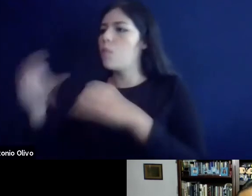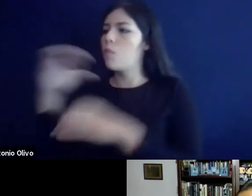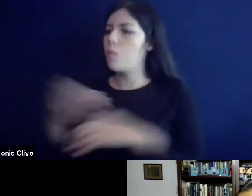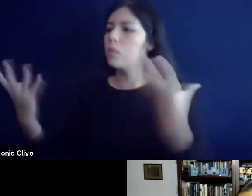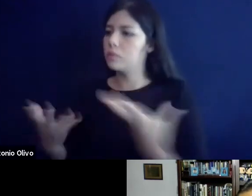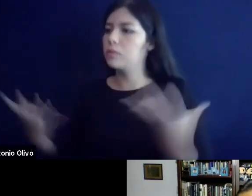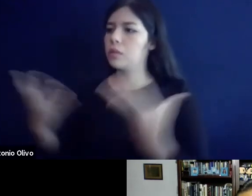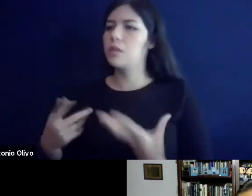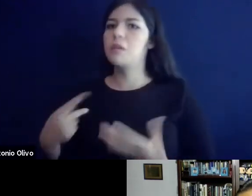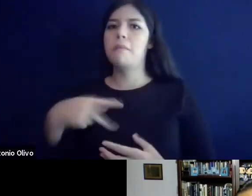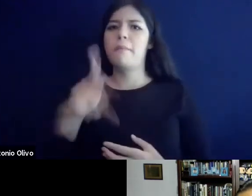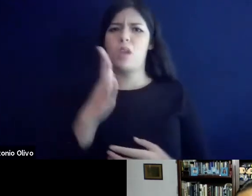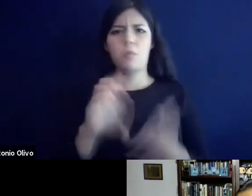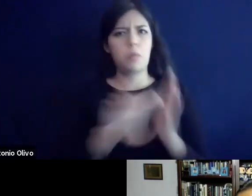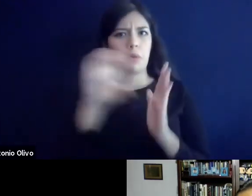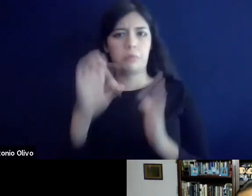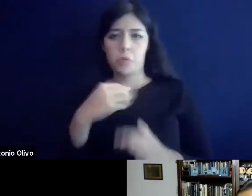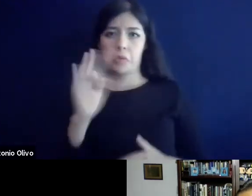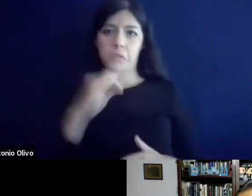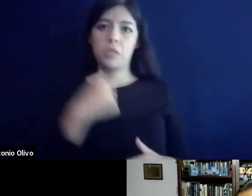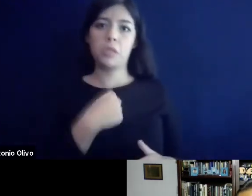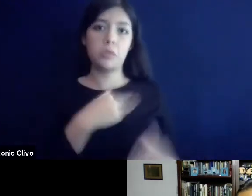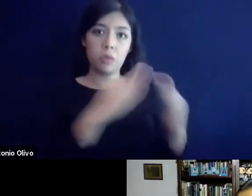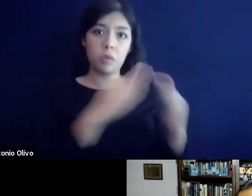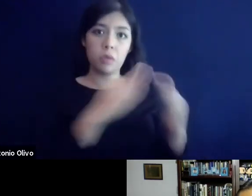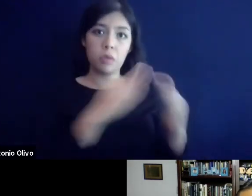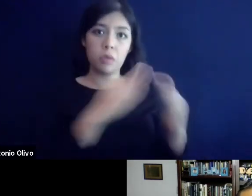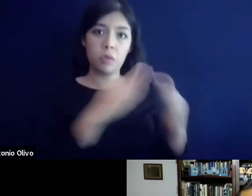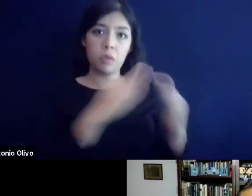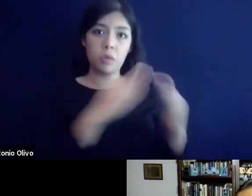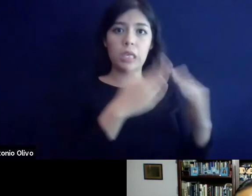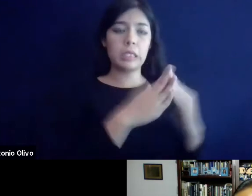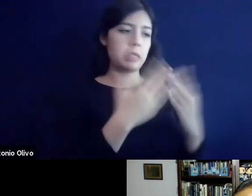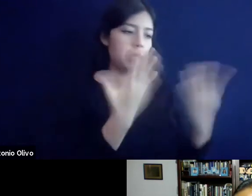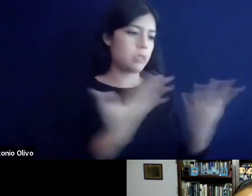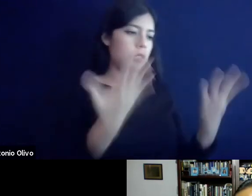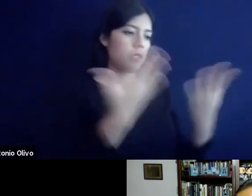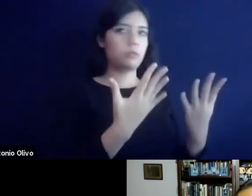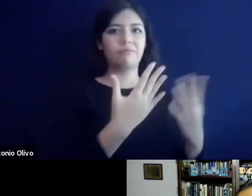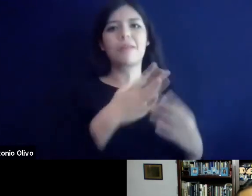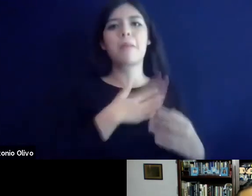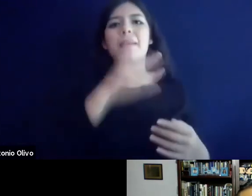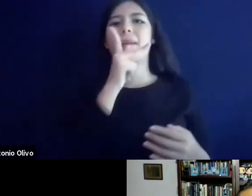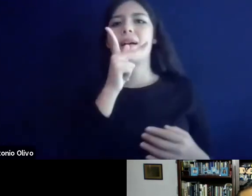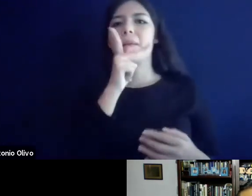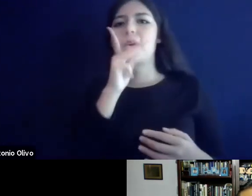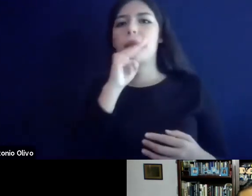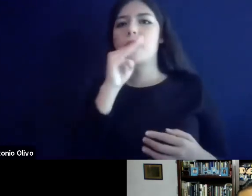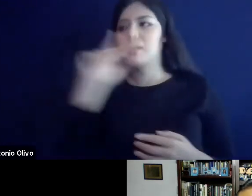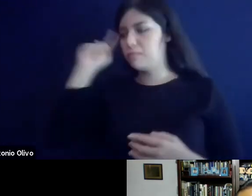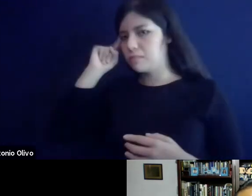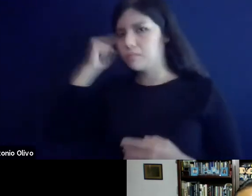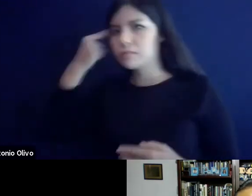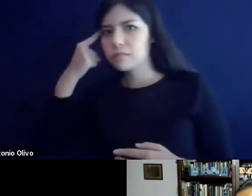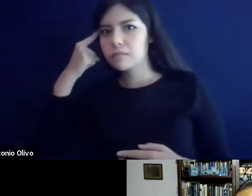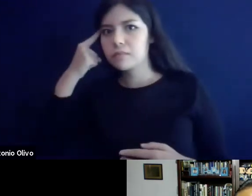cuando vives con tu familia. Mi mamá se encabronaba, ¿no? Así. De hecho,